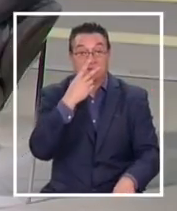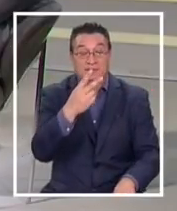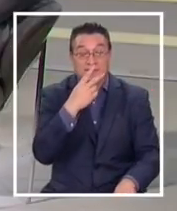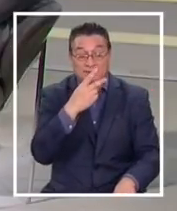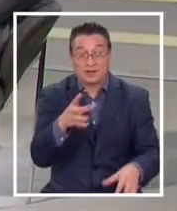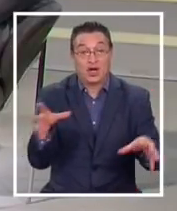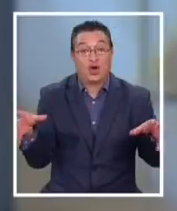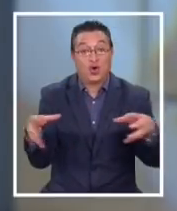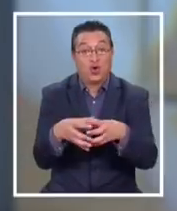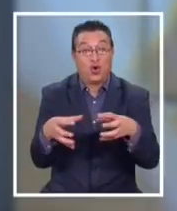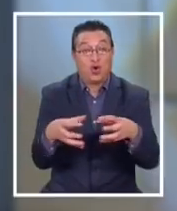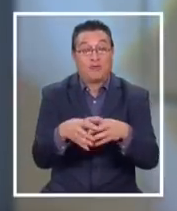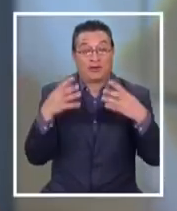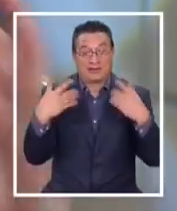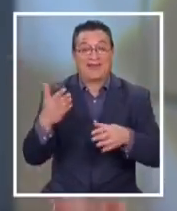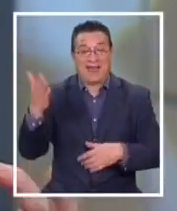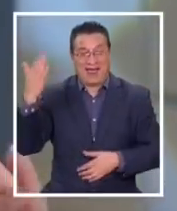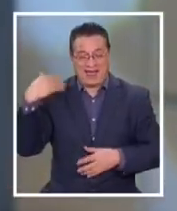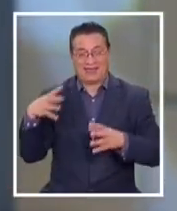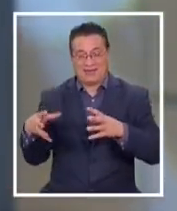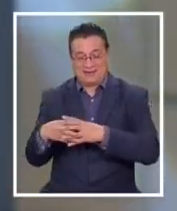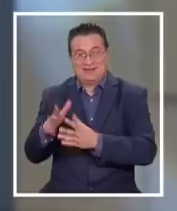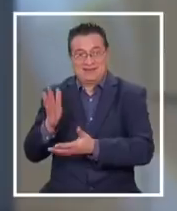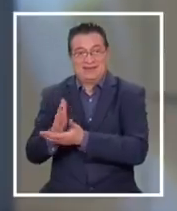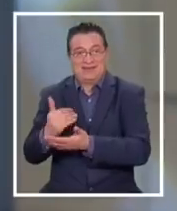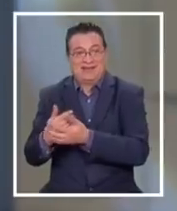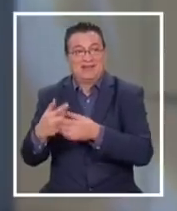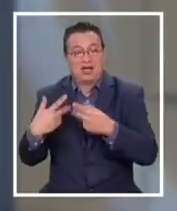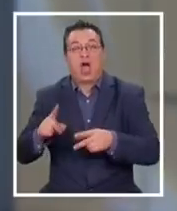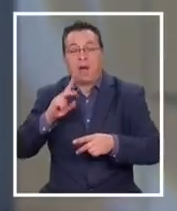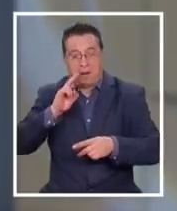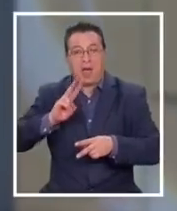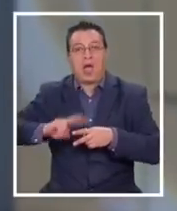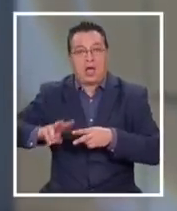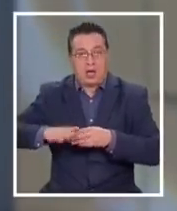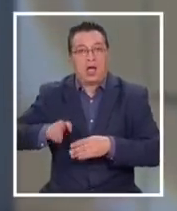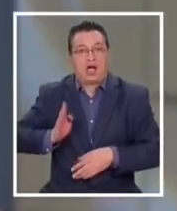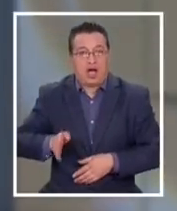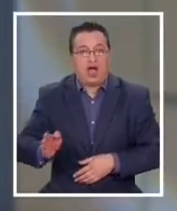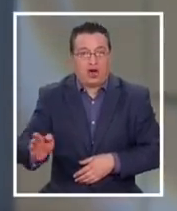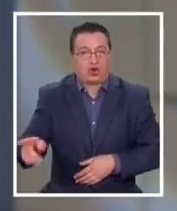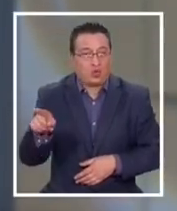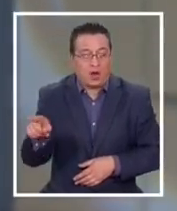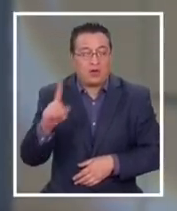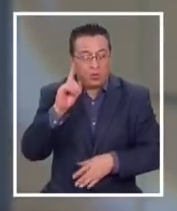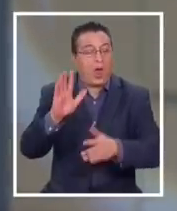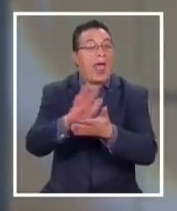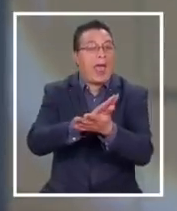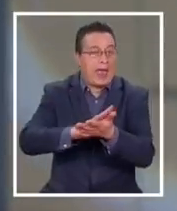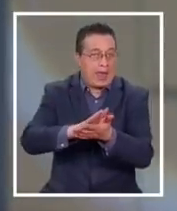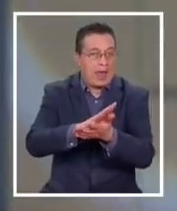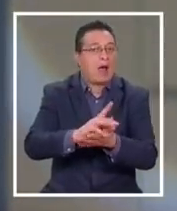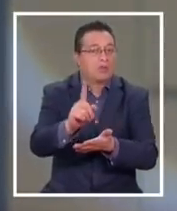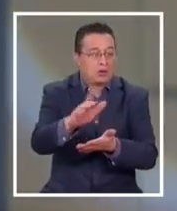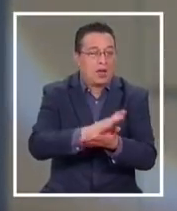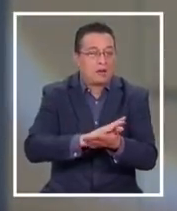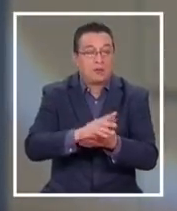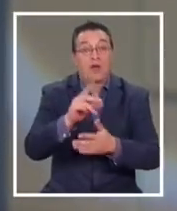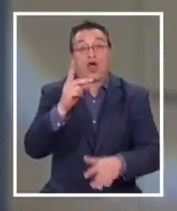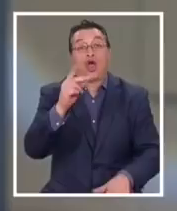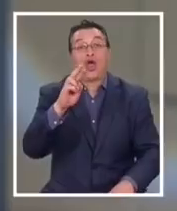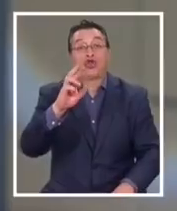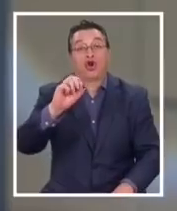estaban ya formadas, que tenían una organización criminal, siguen operando. Y, por ejemplo, un ejemplo muy clave de esto, la